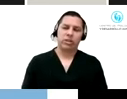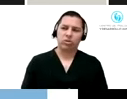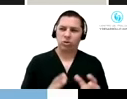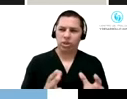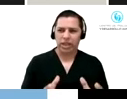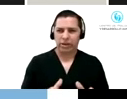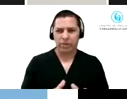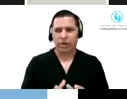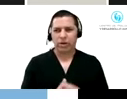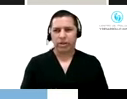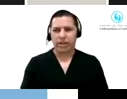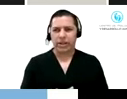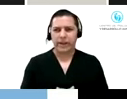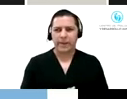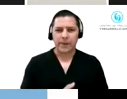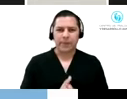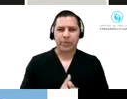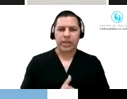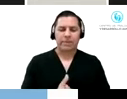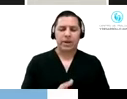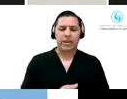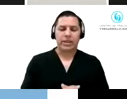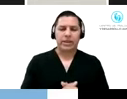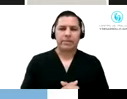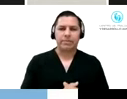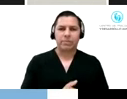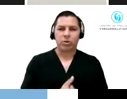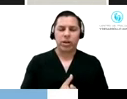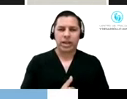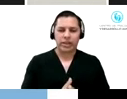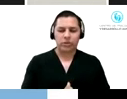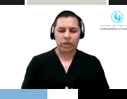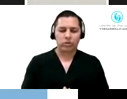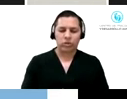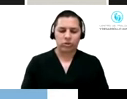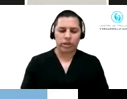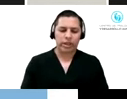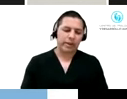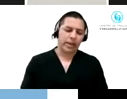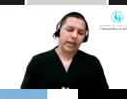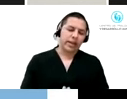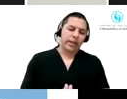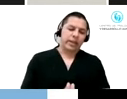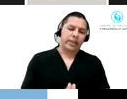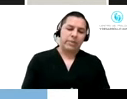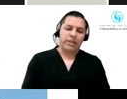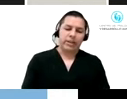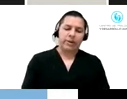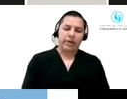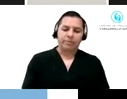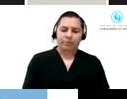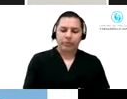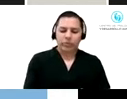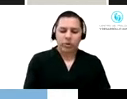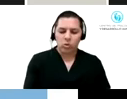los hombres. Eso sucede a nivel privado, a nivel de empresa pública, eso no se observa. También se